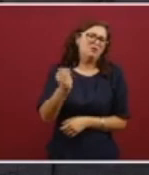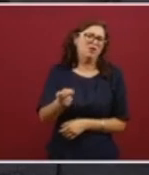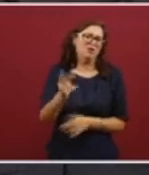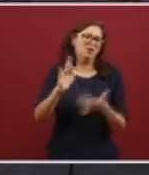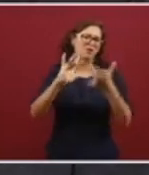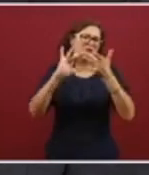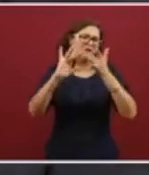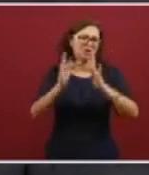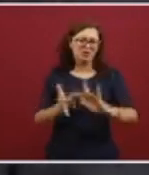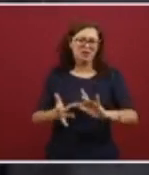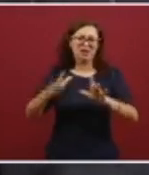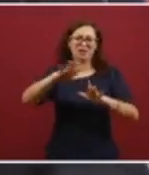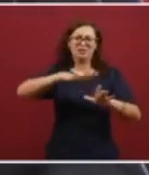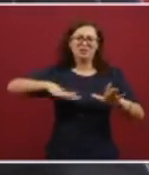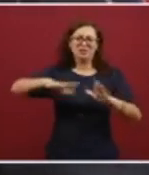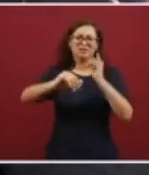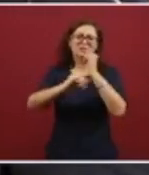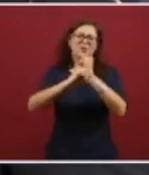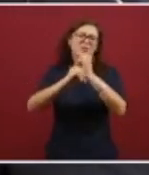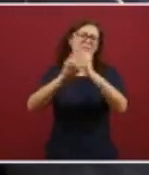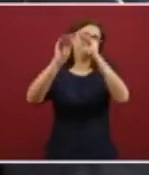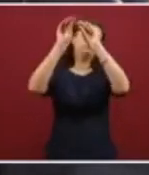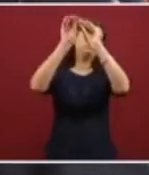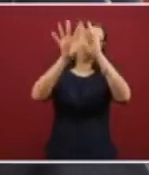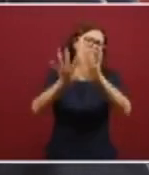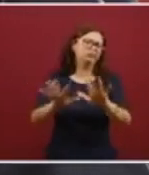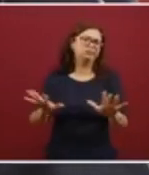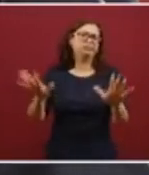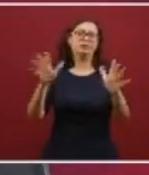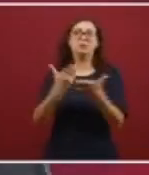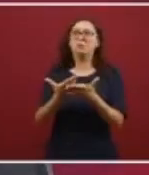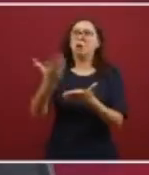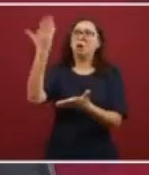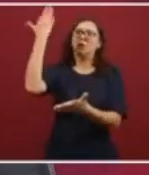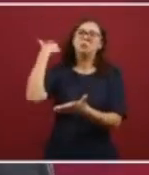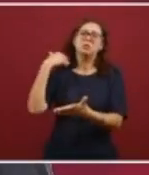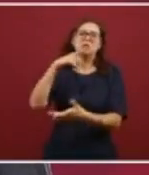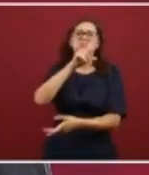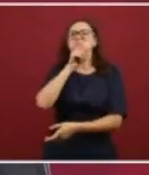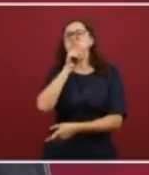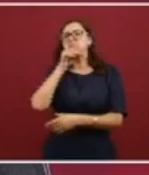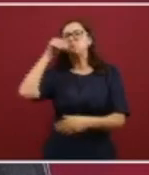benditas redes sociales, porque entonces no se tenía cómo responder.